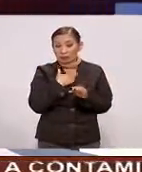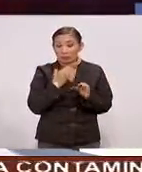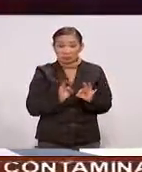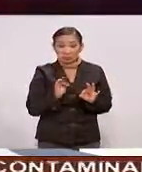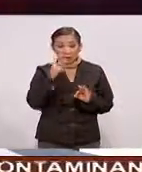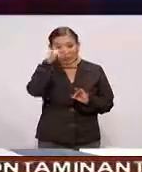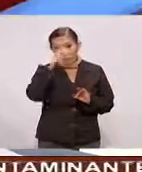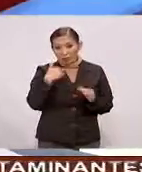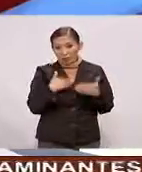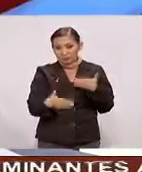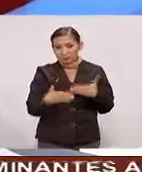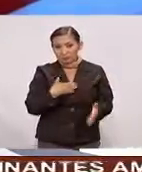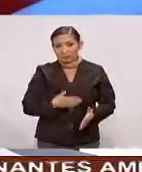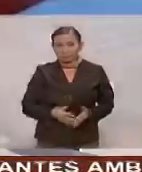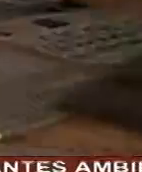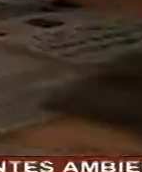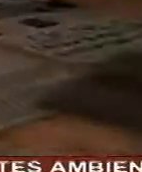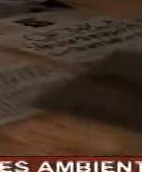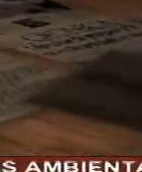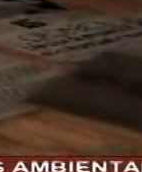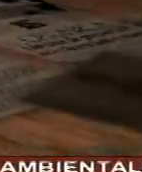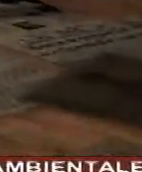Del México moderno